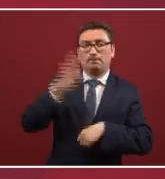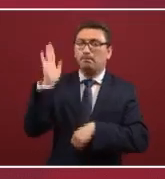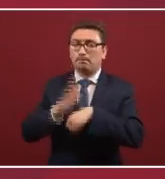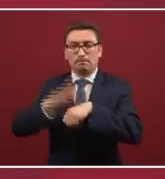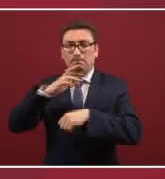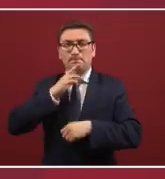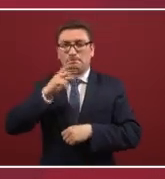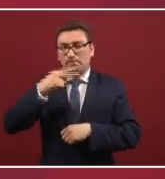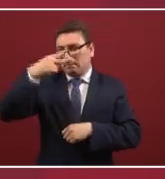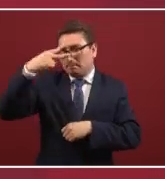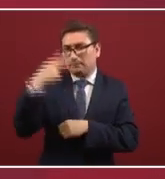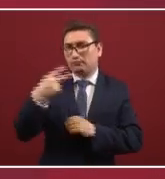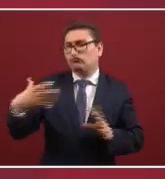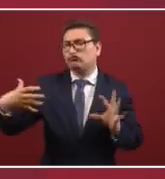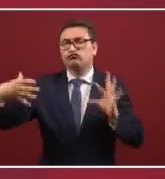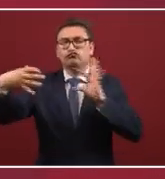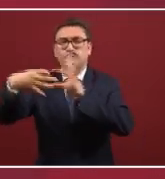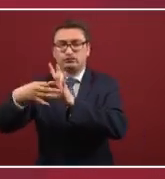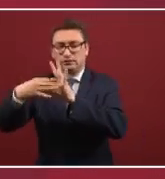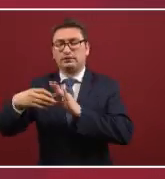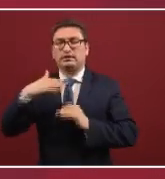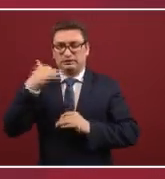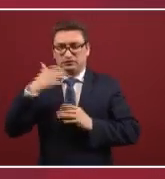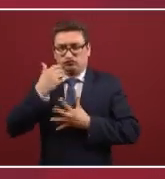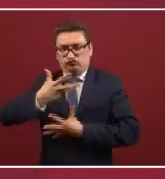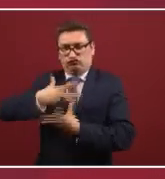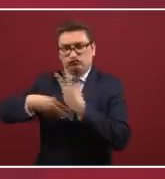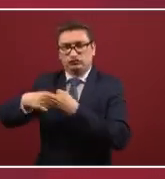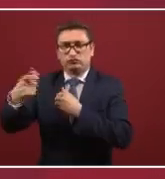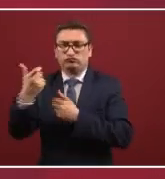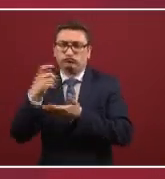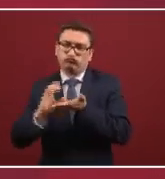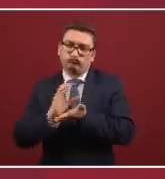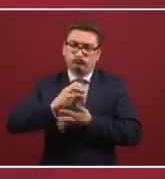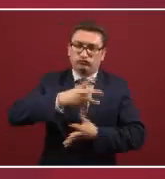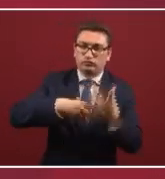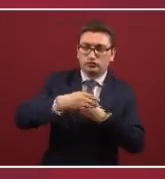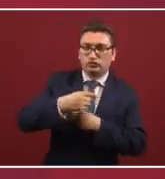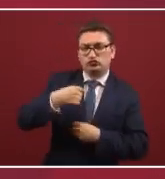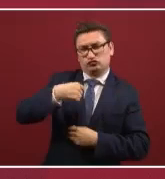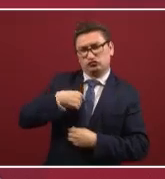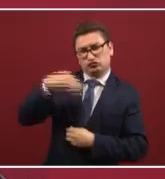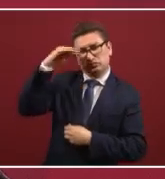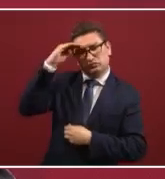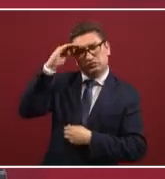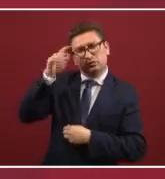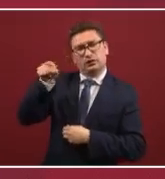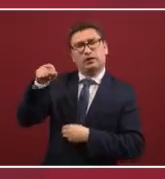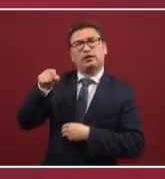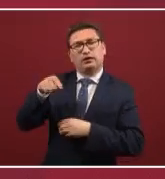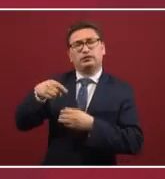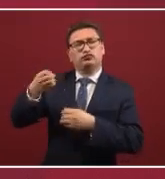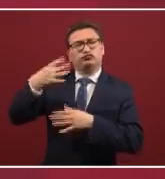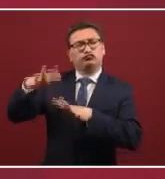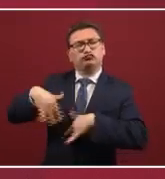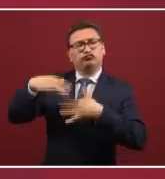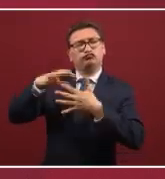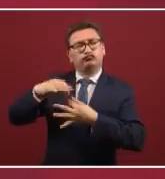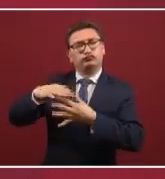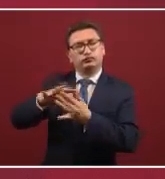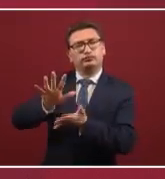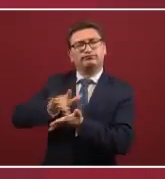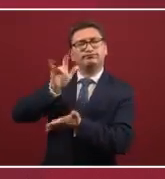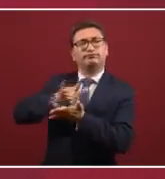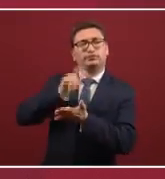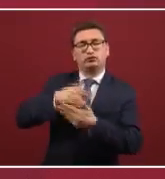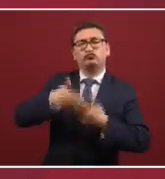Y eso no solo va a continuar, sino que pienso, por lo que escuchamos en la conferencia en Berlín, se va a ampliar en los próximos años. La